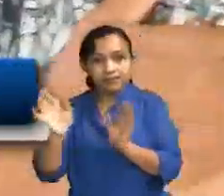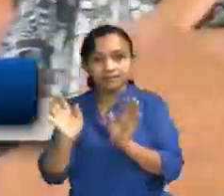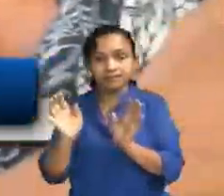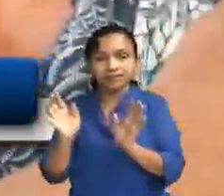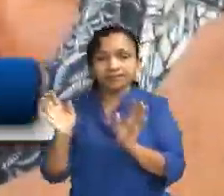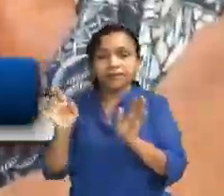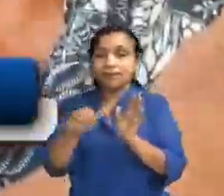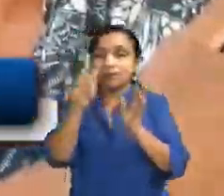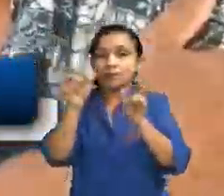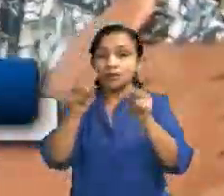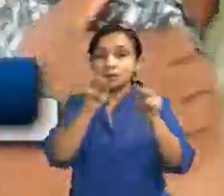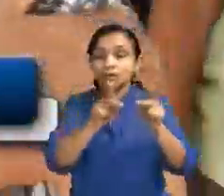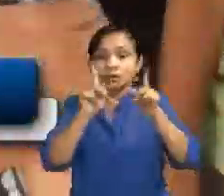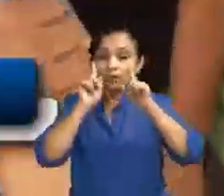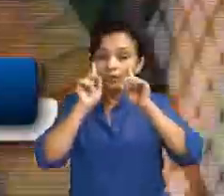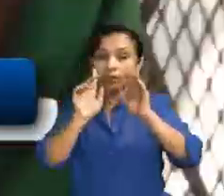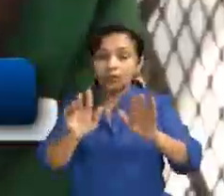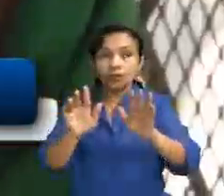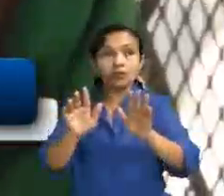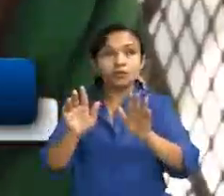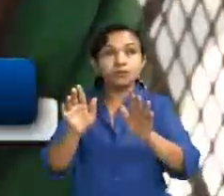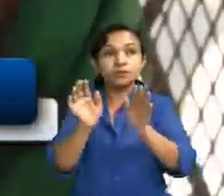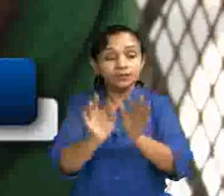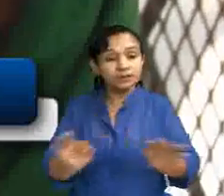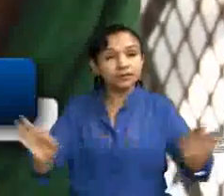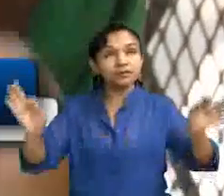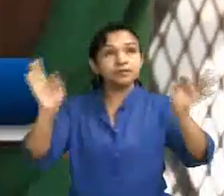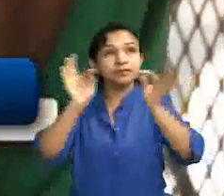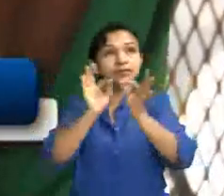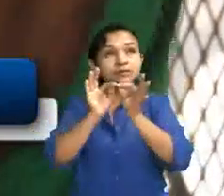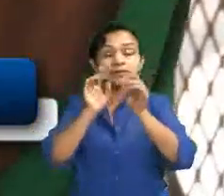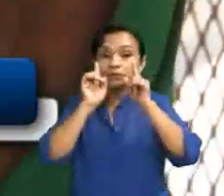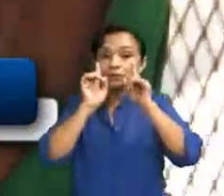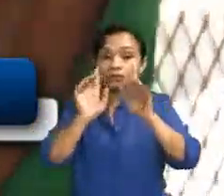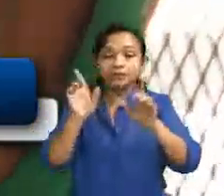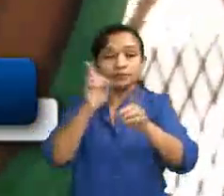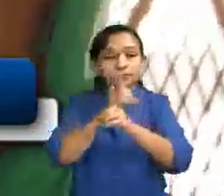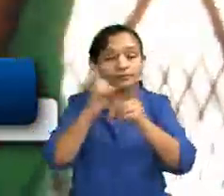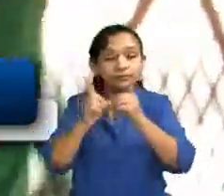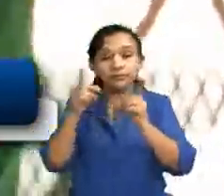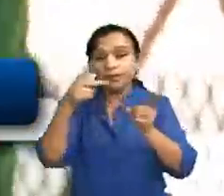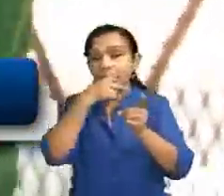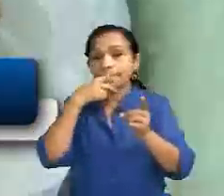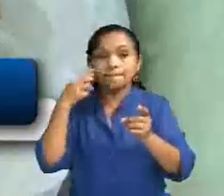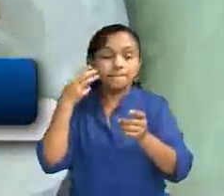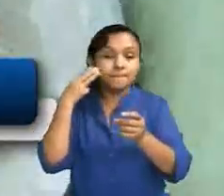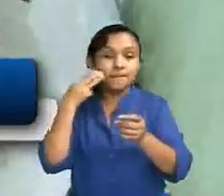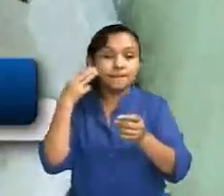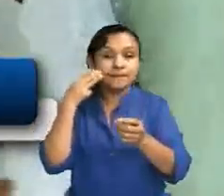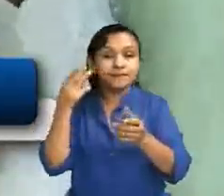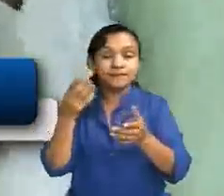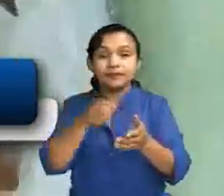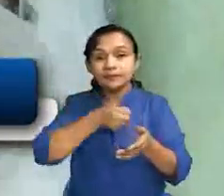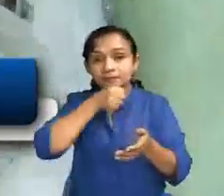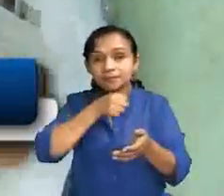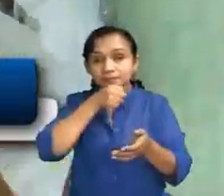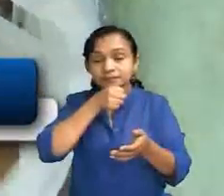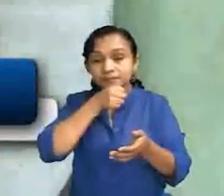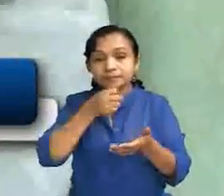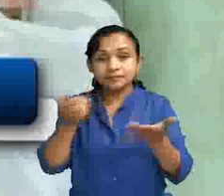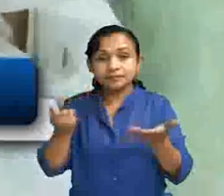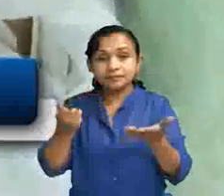alguien, ¿qué cuidado debe tener? Esto es muy importante. ¿Qué cuidado debe tener el padre de familia, la madre, la abuelita, el